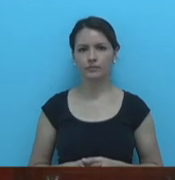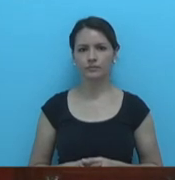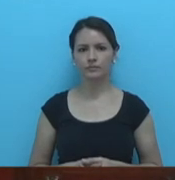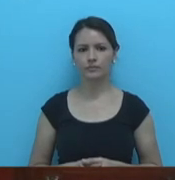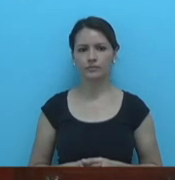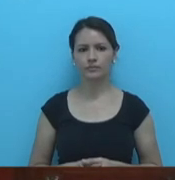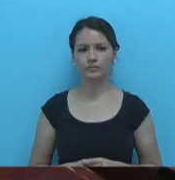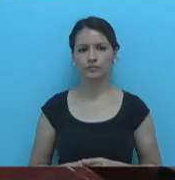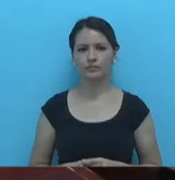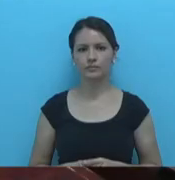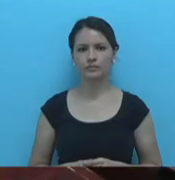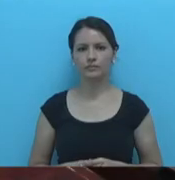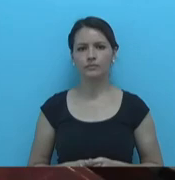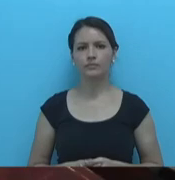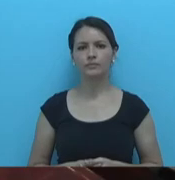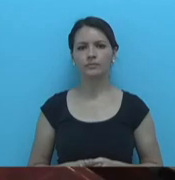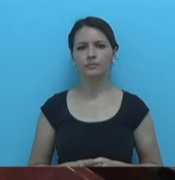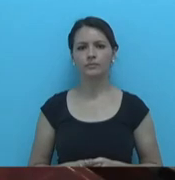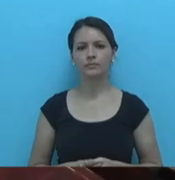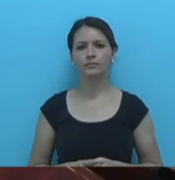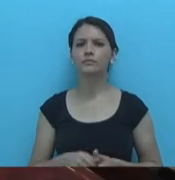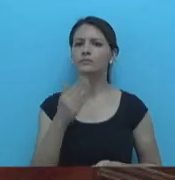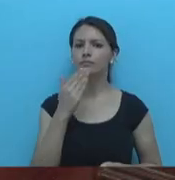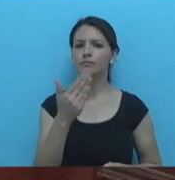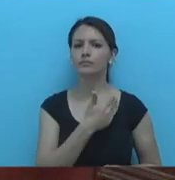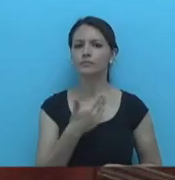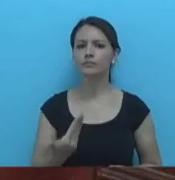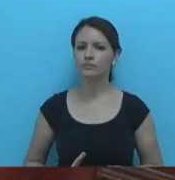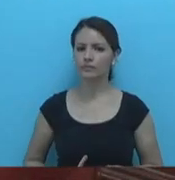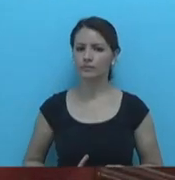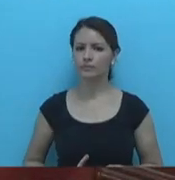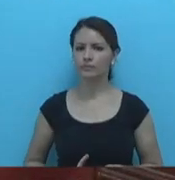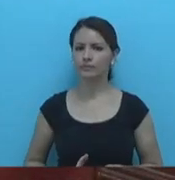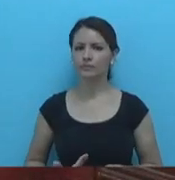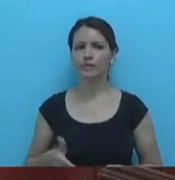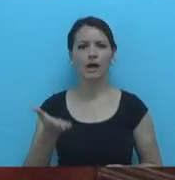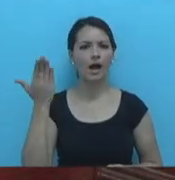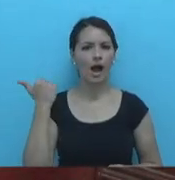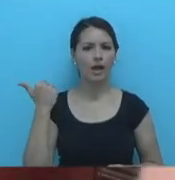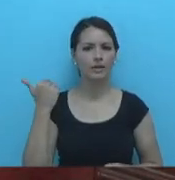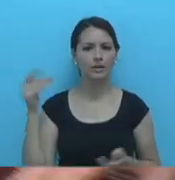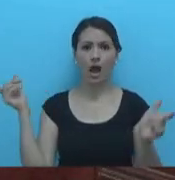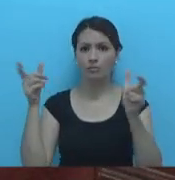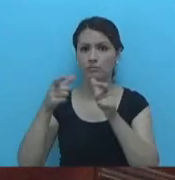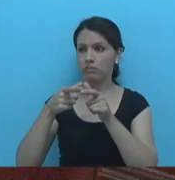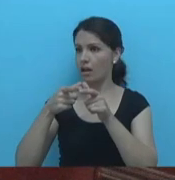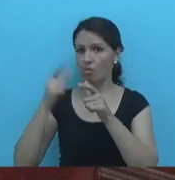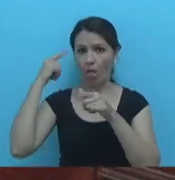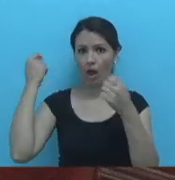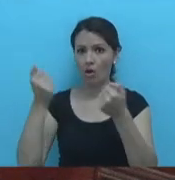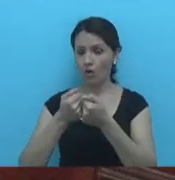Apretó el botón. Diputado Galassi. Gracias, señor presidente. Tal lo acordado en labor parlamentaria, solicitar